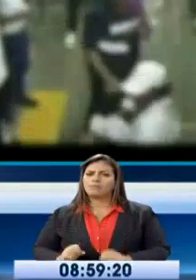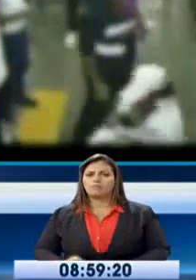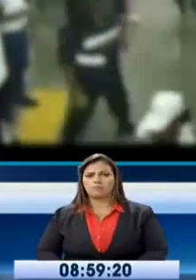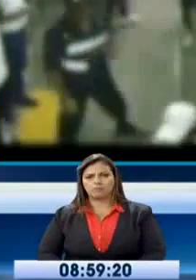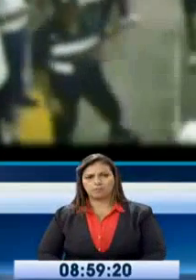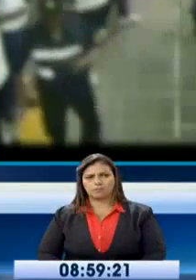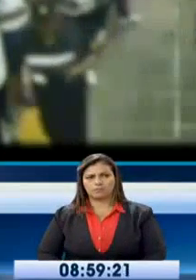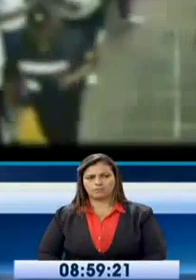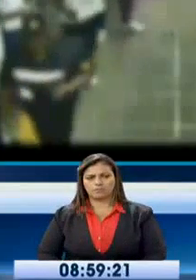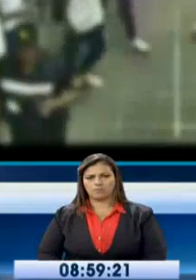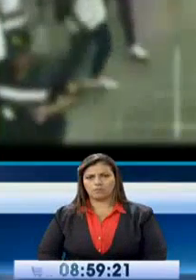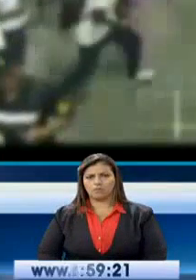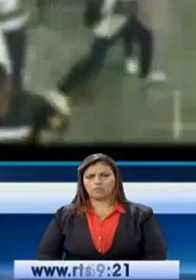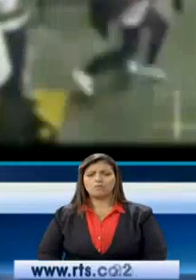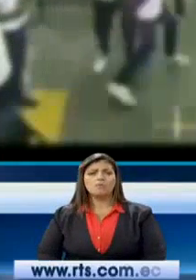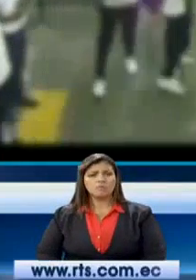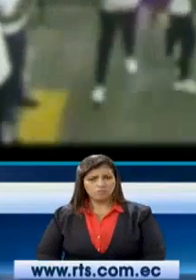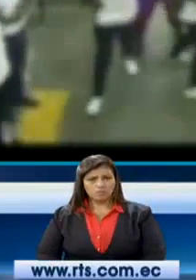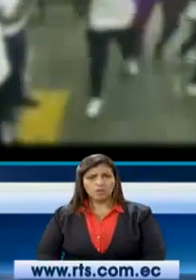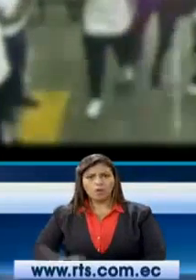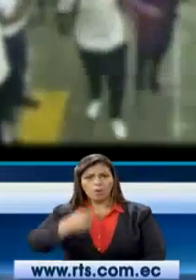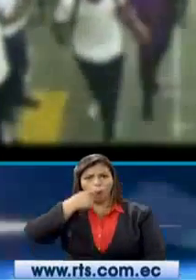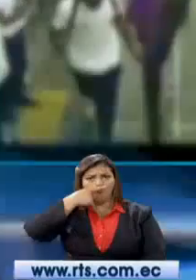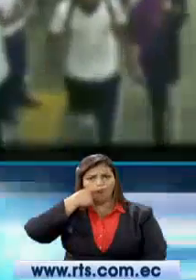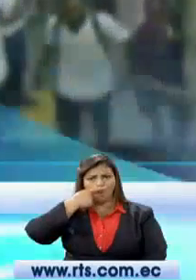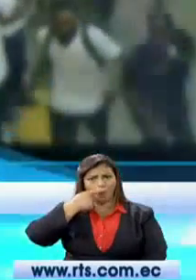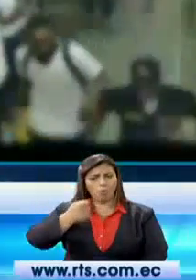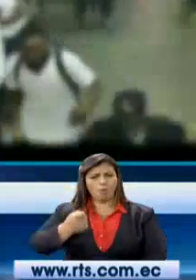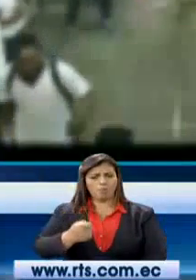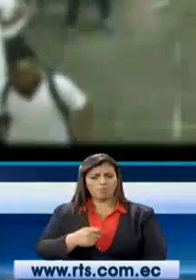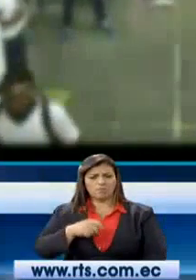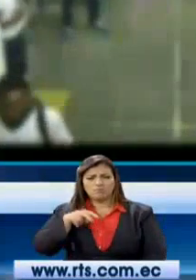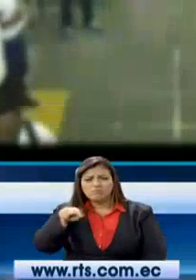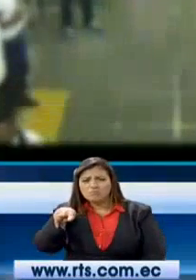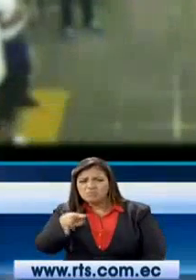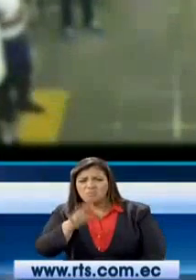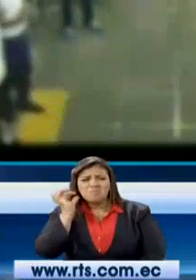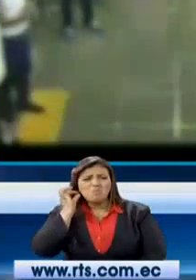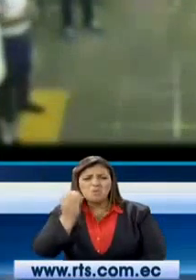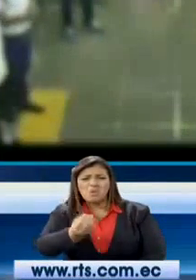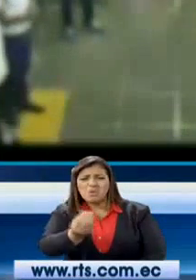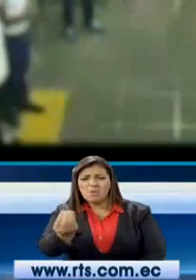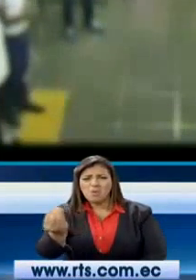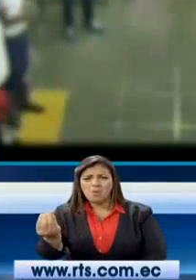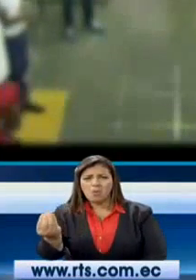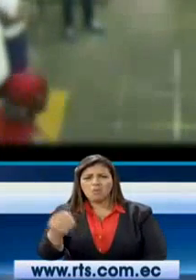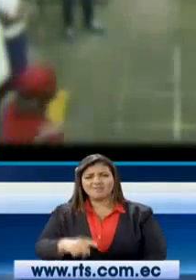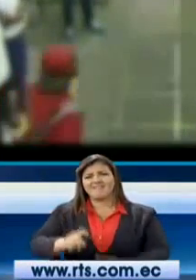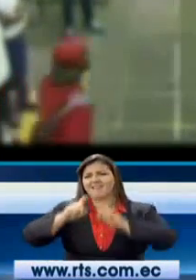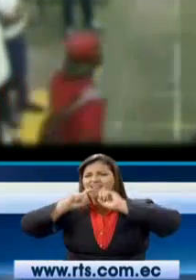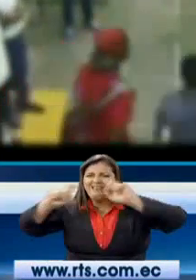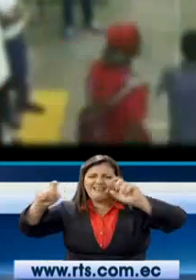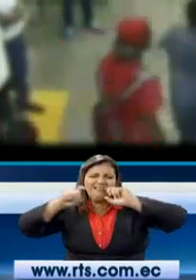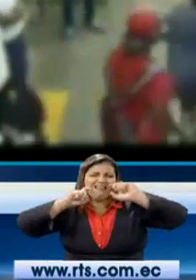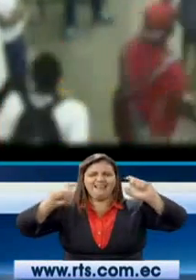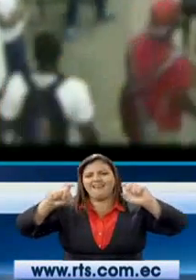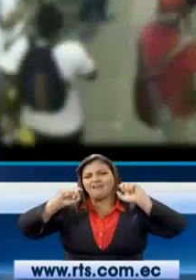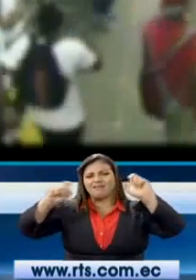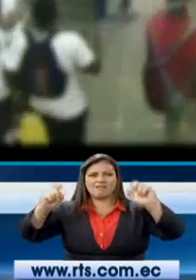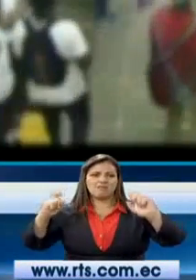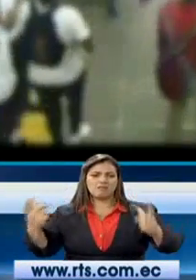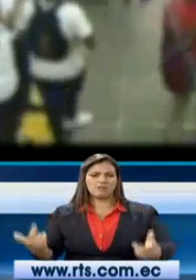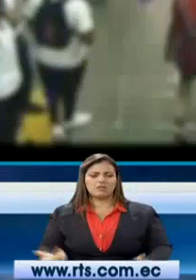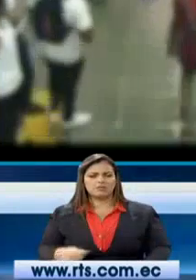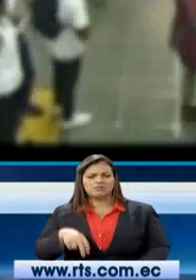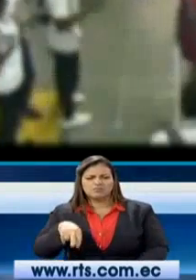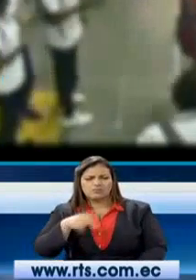unas señoras les gritan, hasta los mismos hombres le dicen, oye, ya cállate, que esto, que lo otro. son chicas que yo pienso que eso debe ser